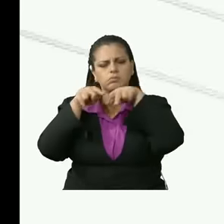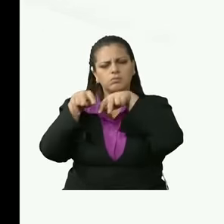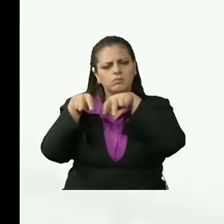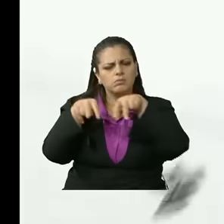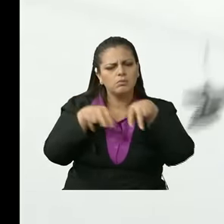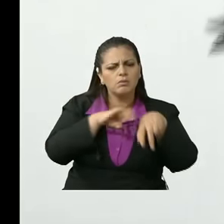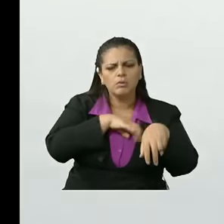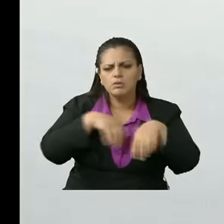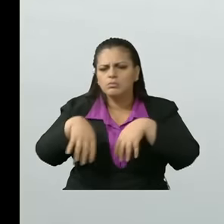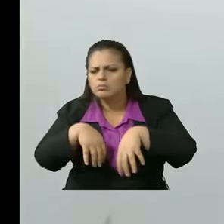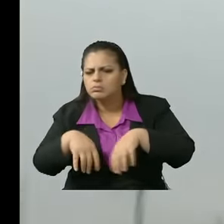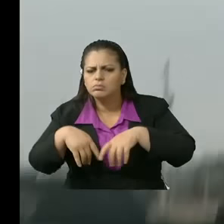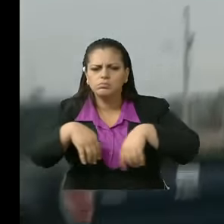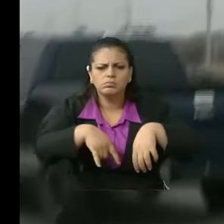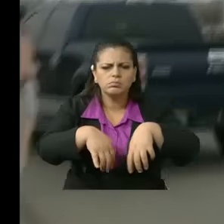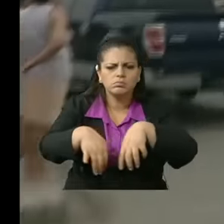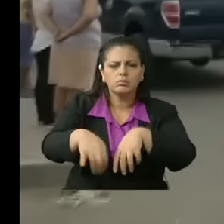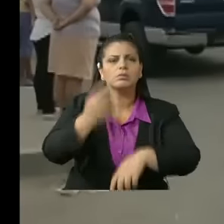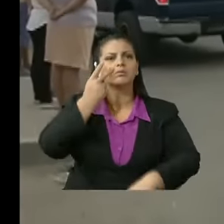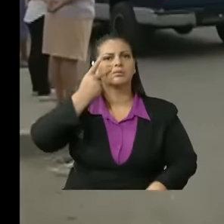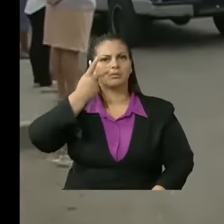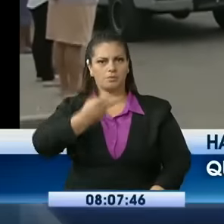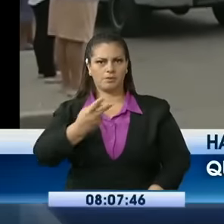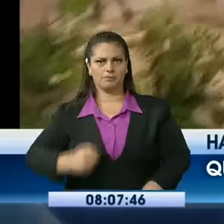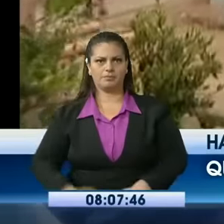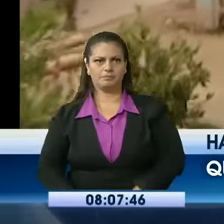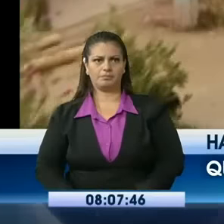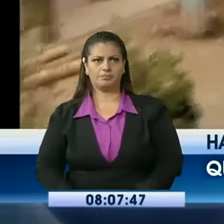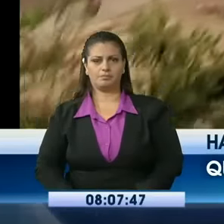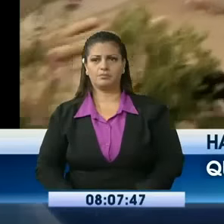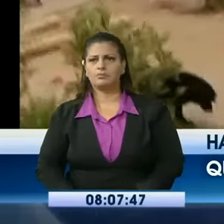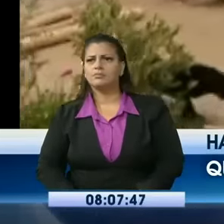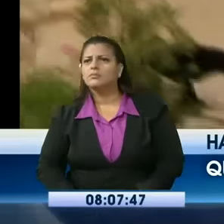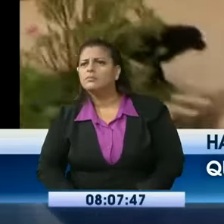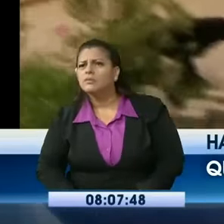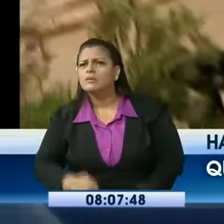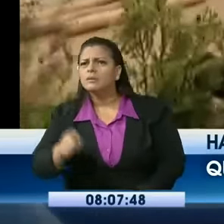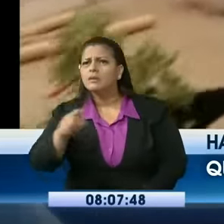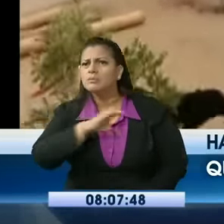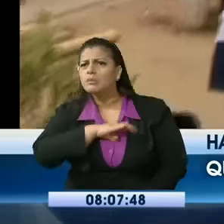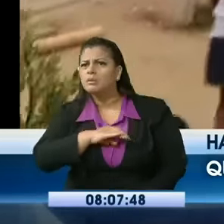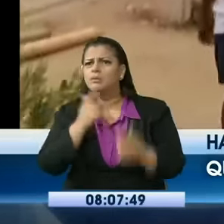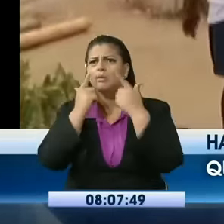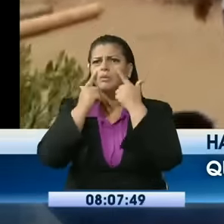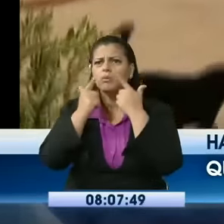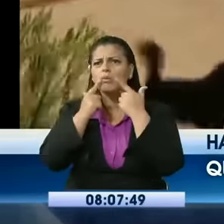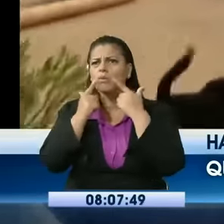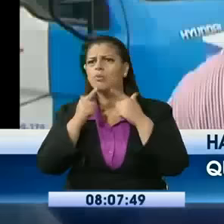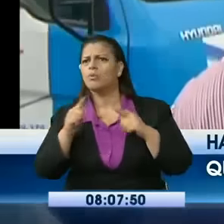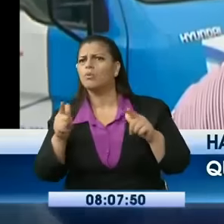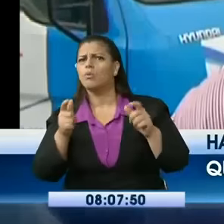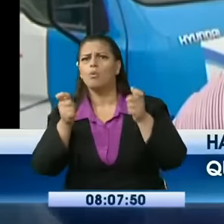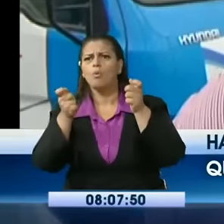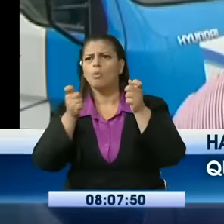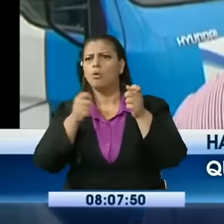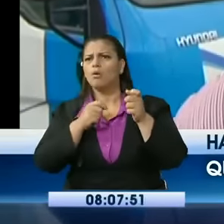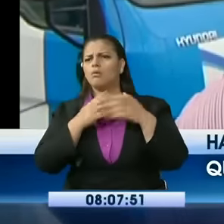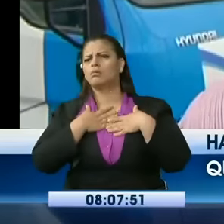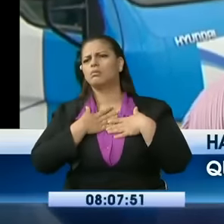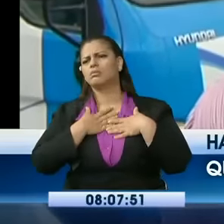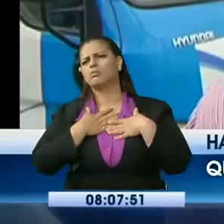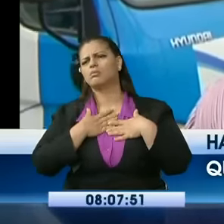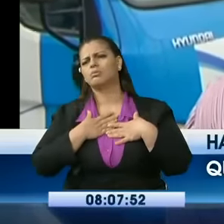Cuentan sus habitantes que nunca antes se sintieron tan seguros de salir a caminar por las calles del sector. No se ha visto